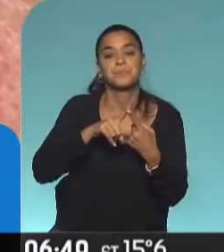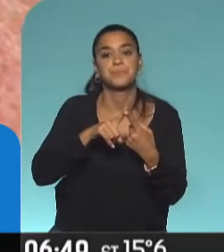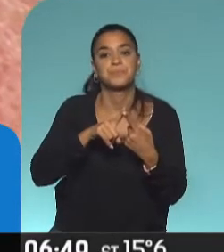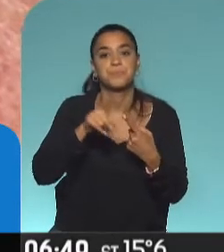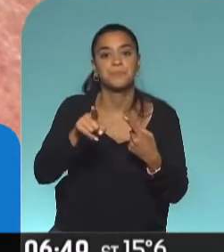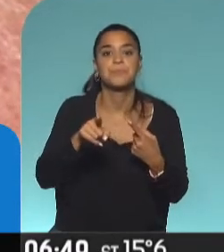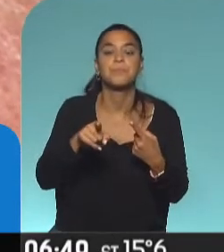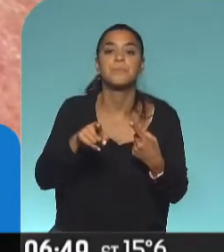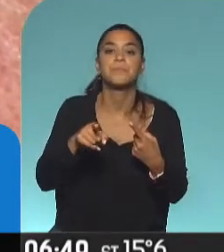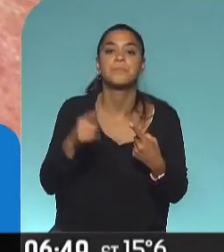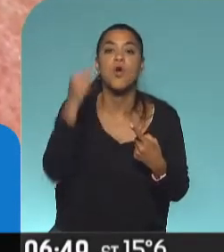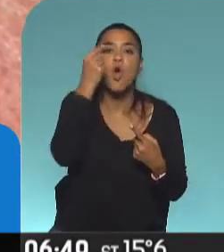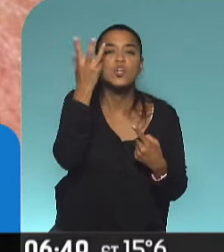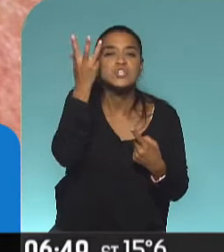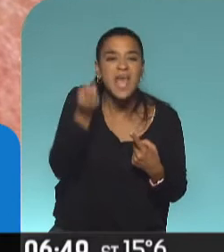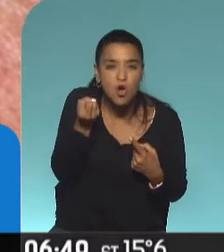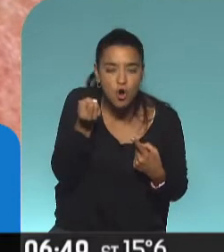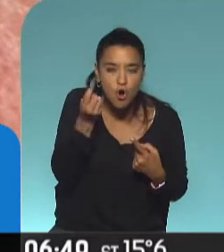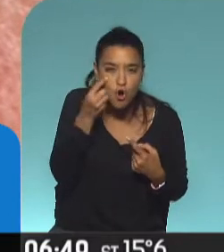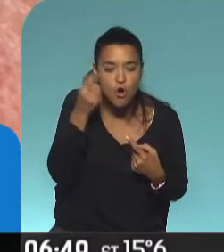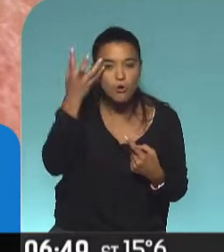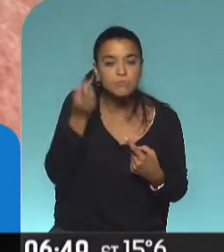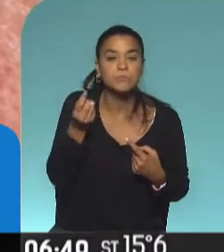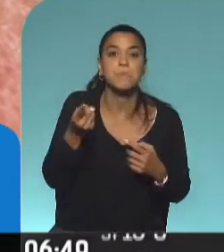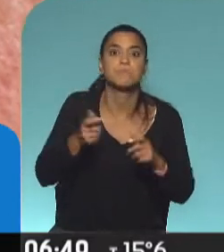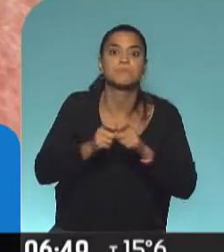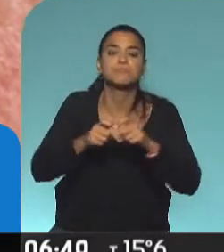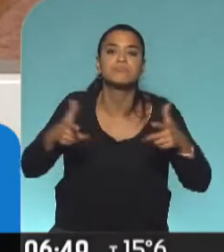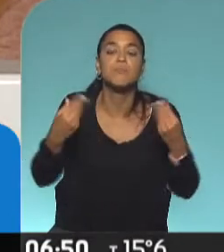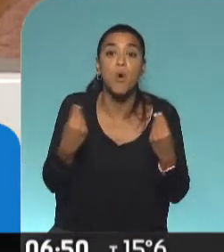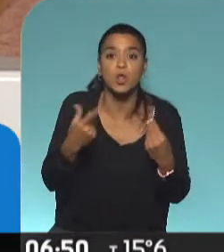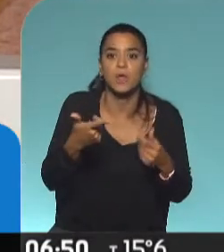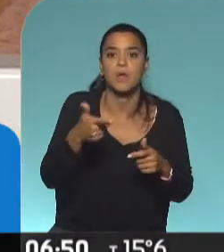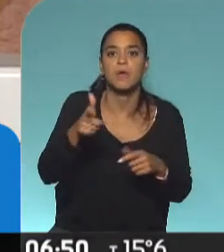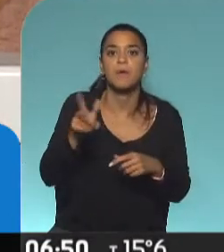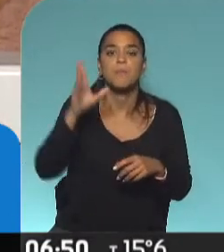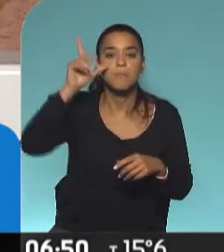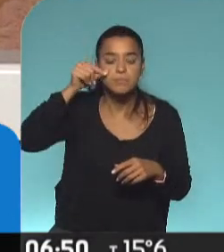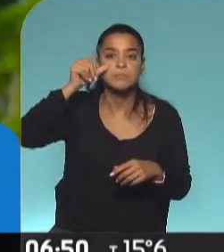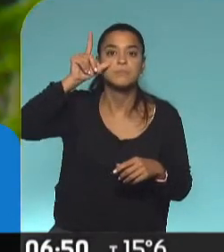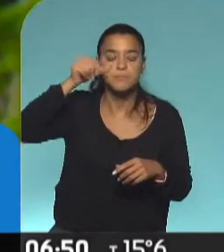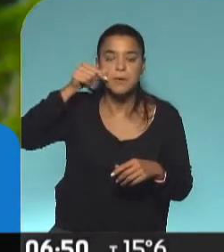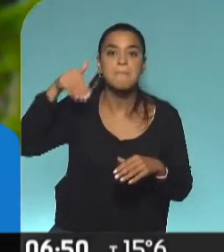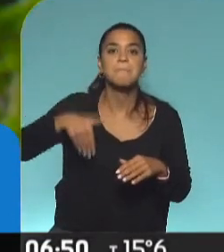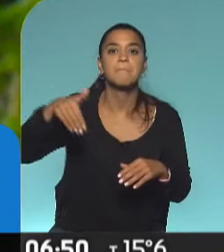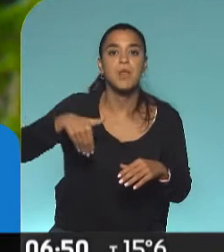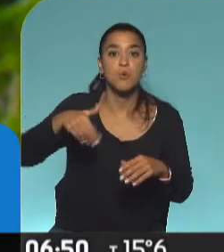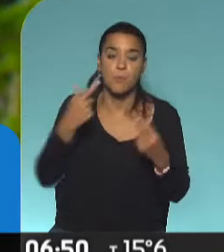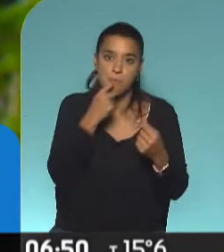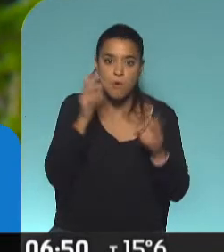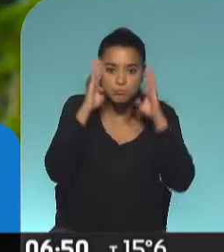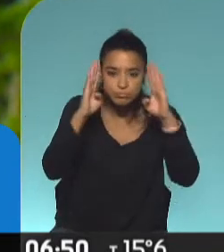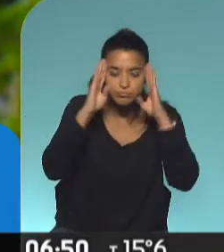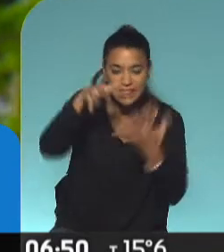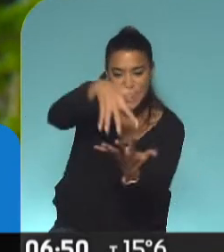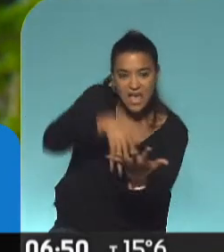el aumento del ojo seco y se ve incrementado por la reducción de la frecuencia de parpadeo. Cuando uno está muy concentrado frente a un